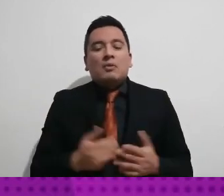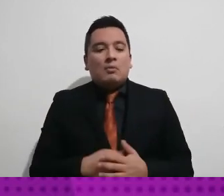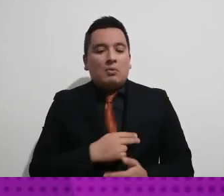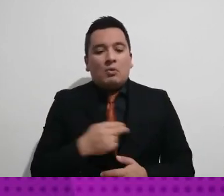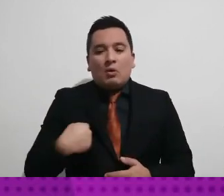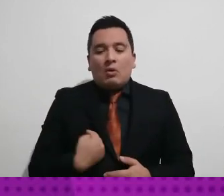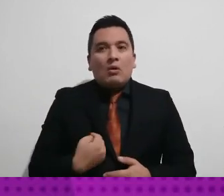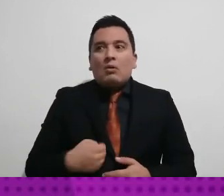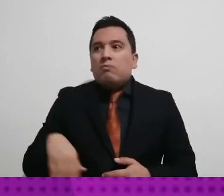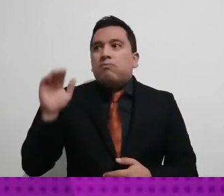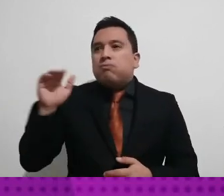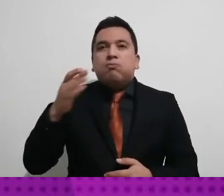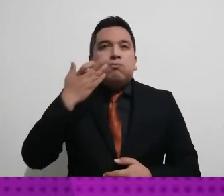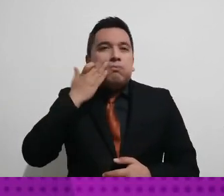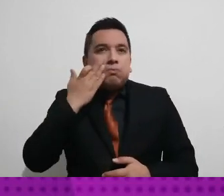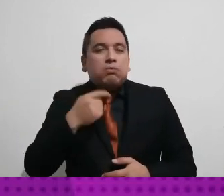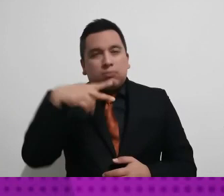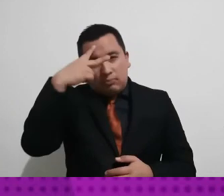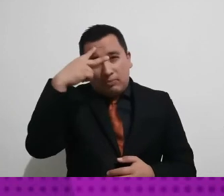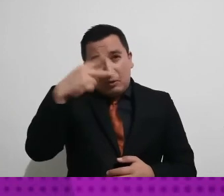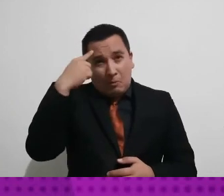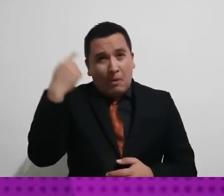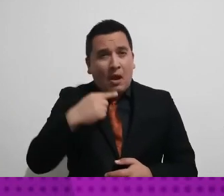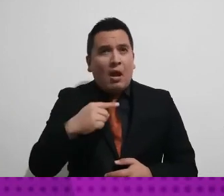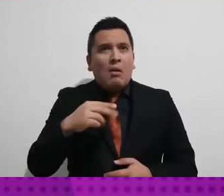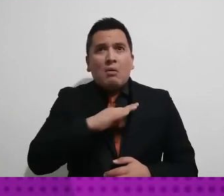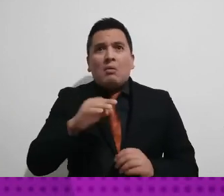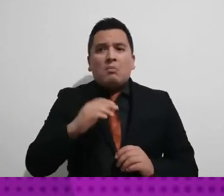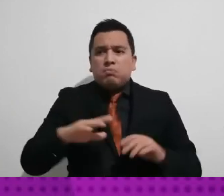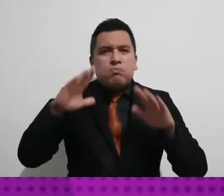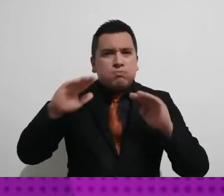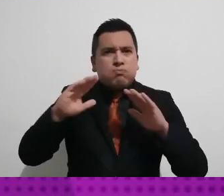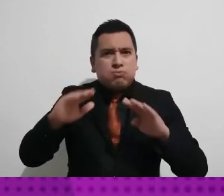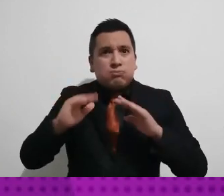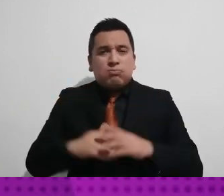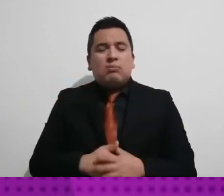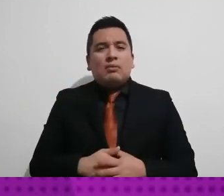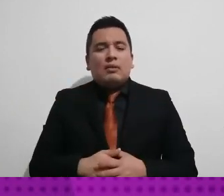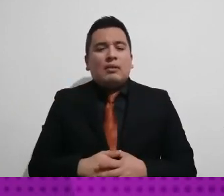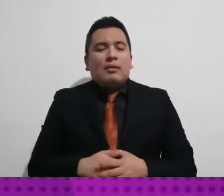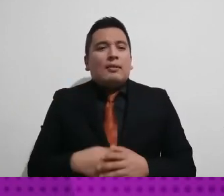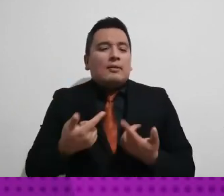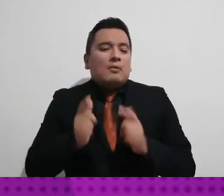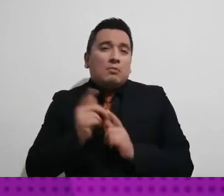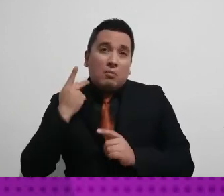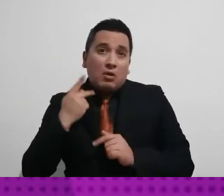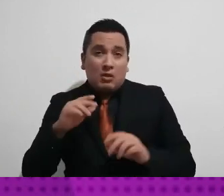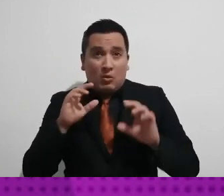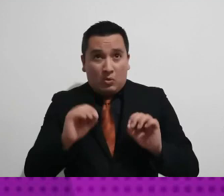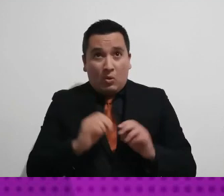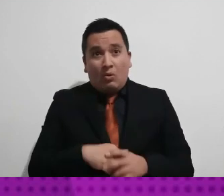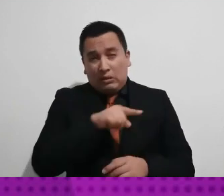que hicimos es que nos pusimos en contacto con Facebook México para que le diera una capacitación a partidos